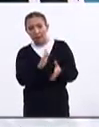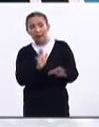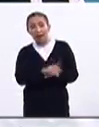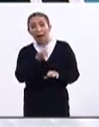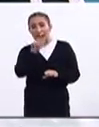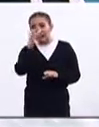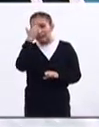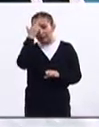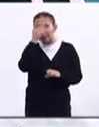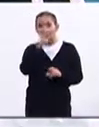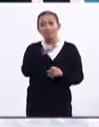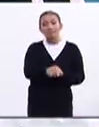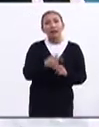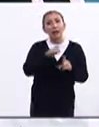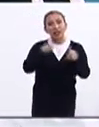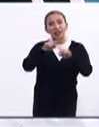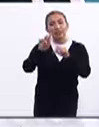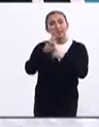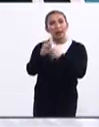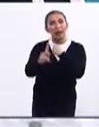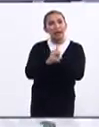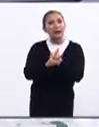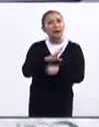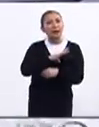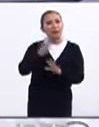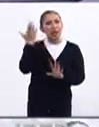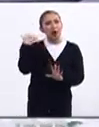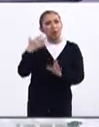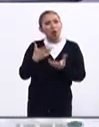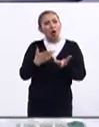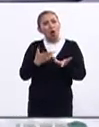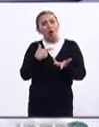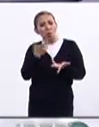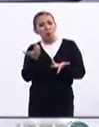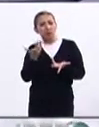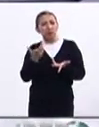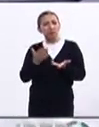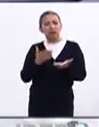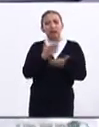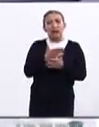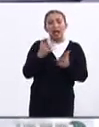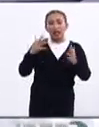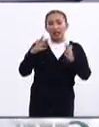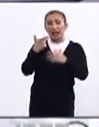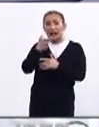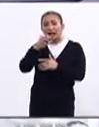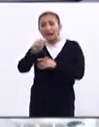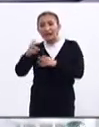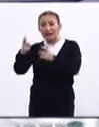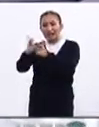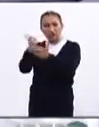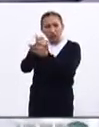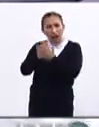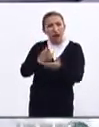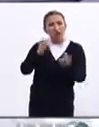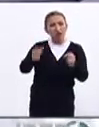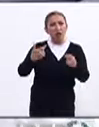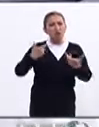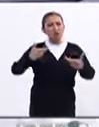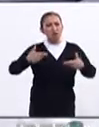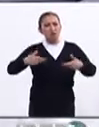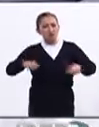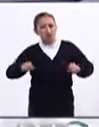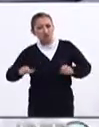todo, recordemos que en varios países hubo expresiones de subversión, guerrilla urbana y rural,